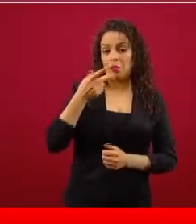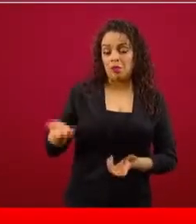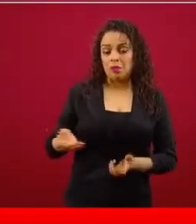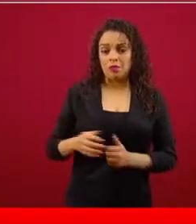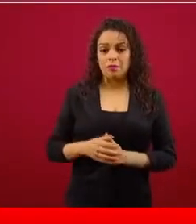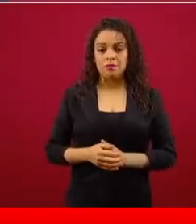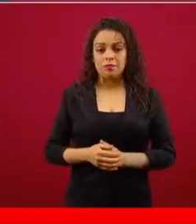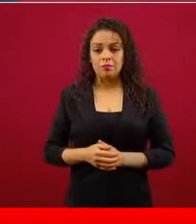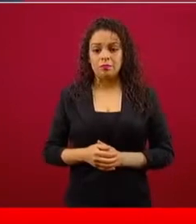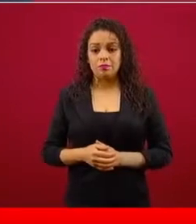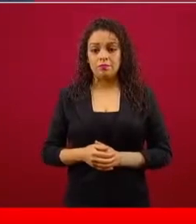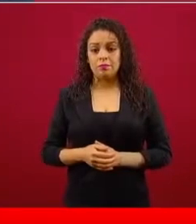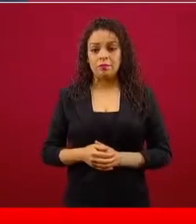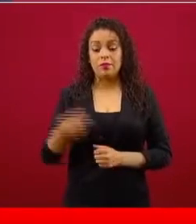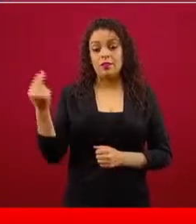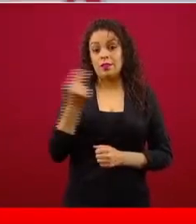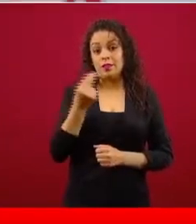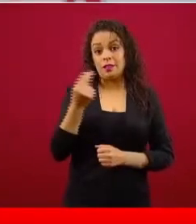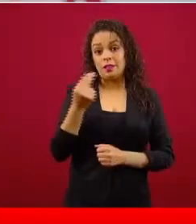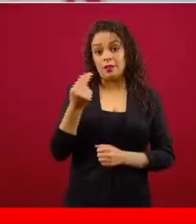hacen falta cámaras.